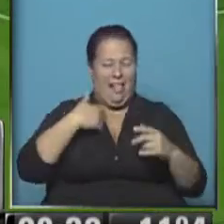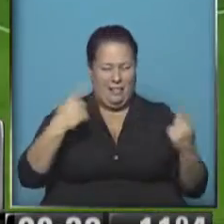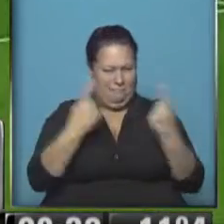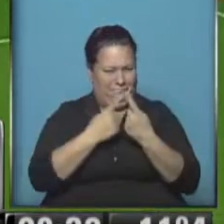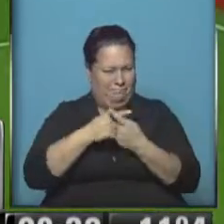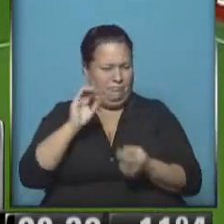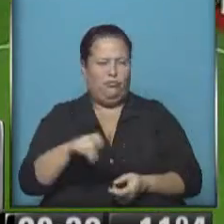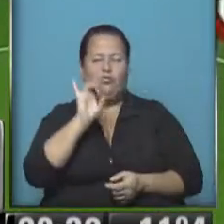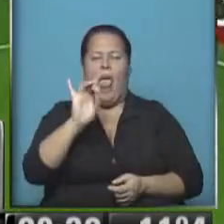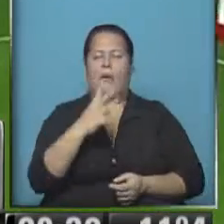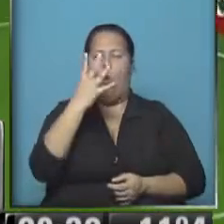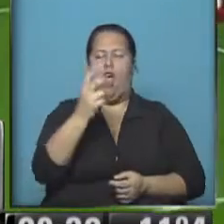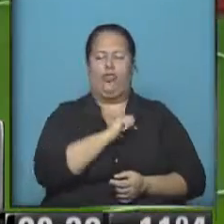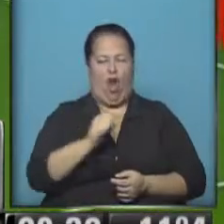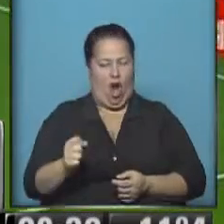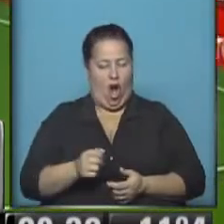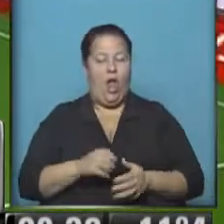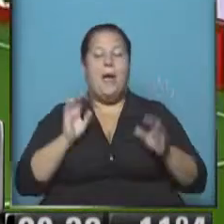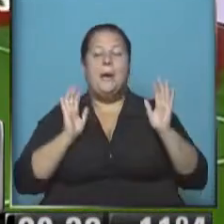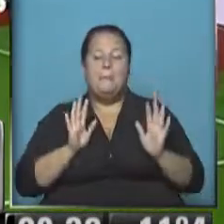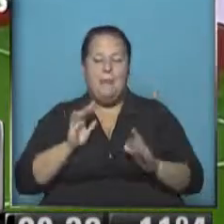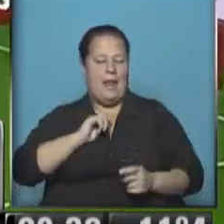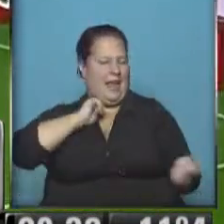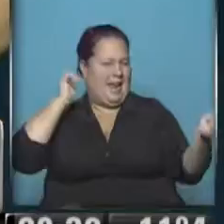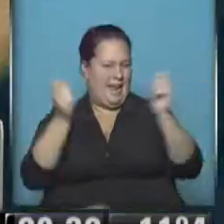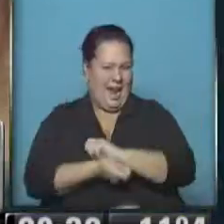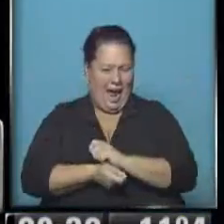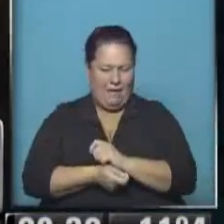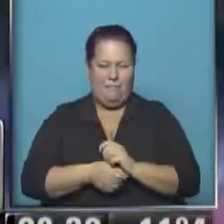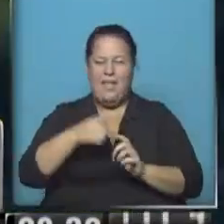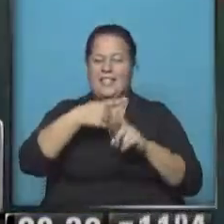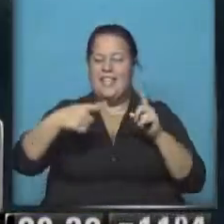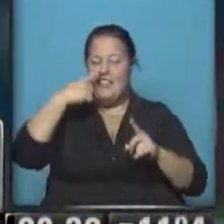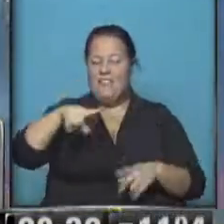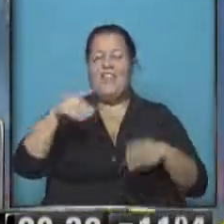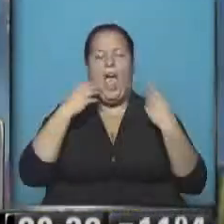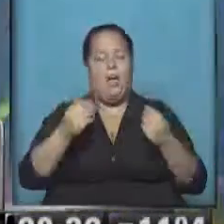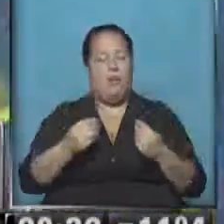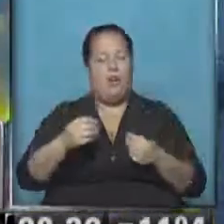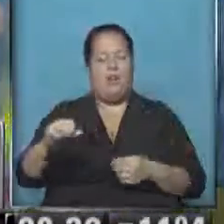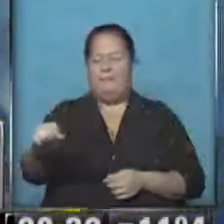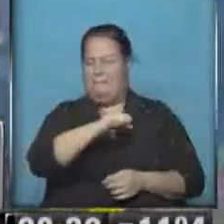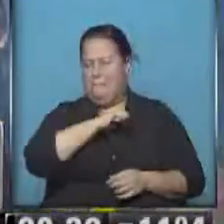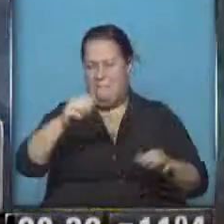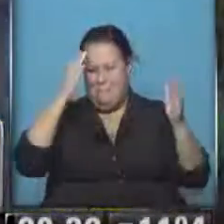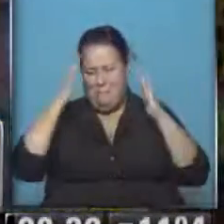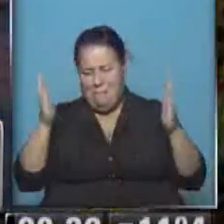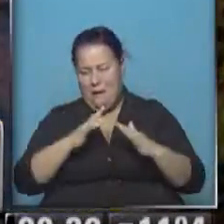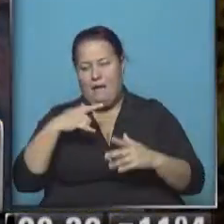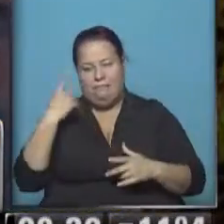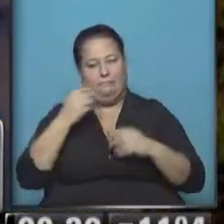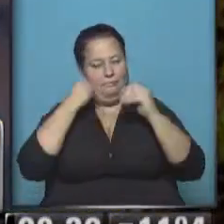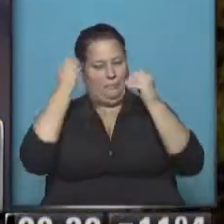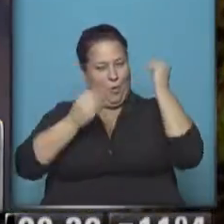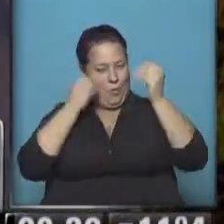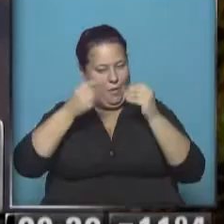solo anotado cuatro goles pero cambió la historia en semifinales porque la goleada realmente preocupa